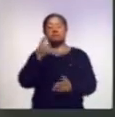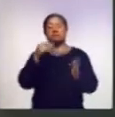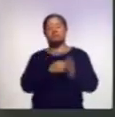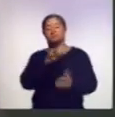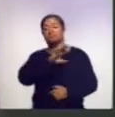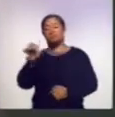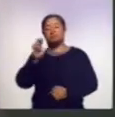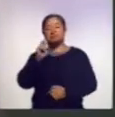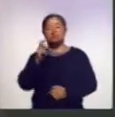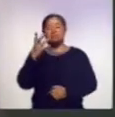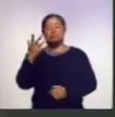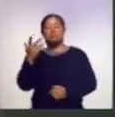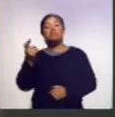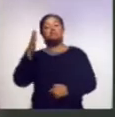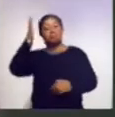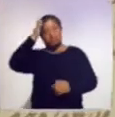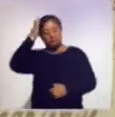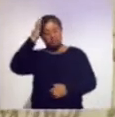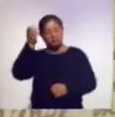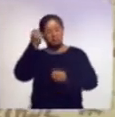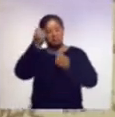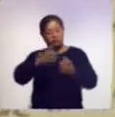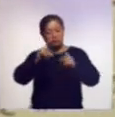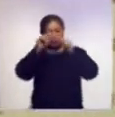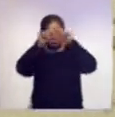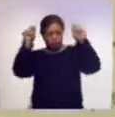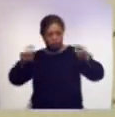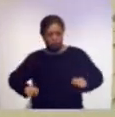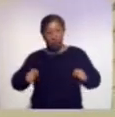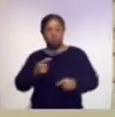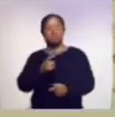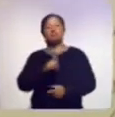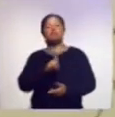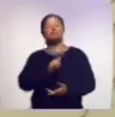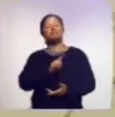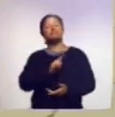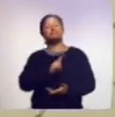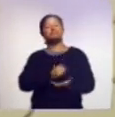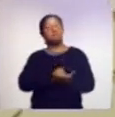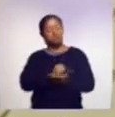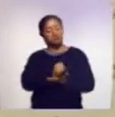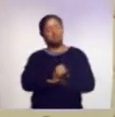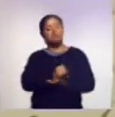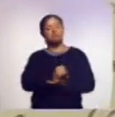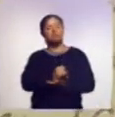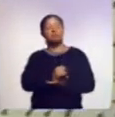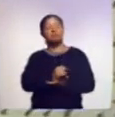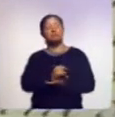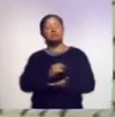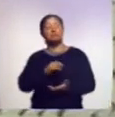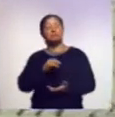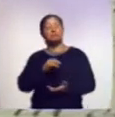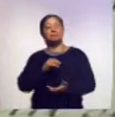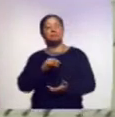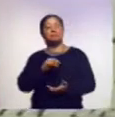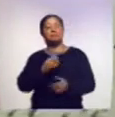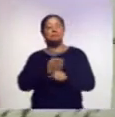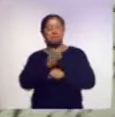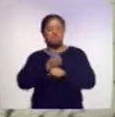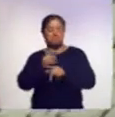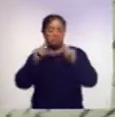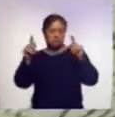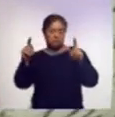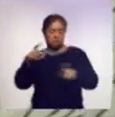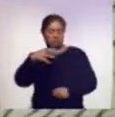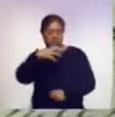de Leal Ciudad de Tlaxcala. El cronista de la capital, Cesario Teroba, explica que la Real Cédula y el Escudo